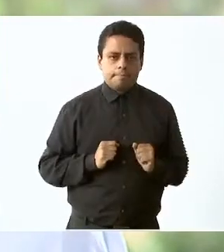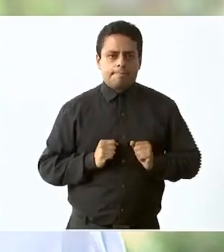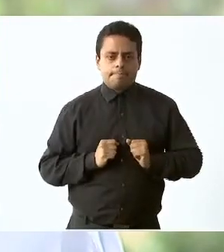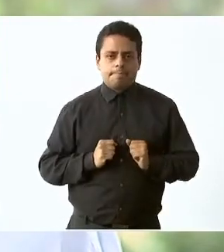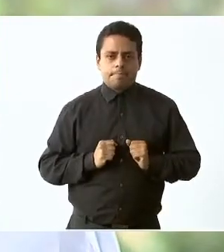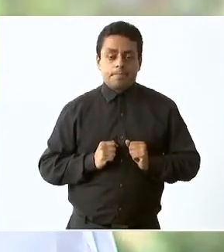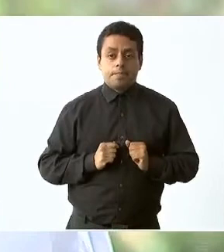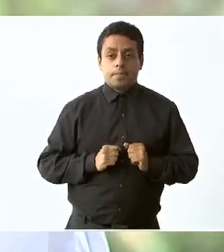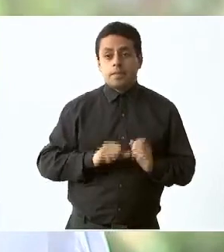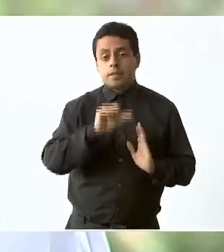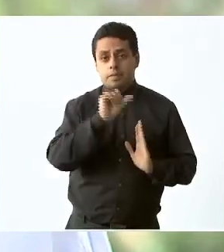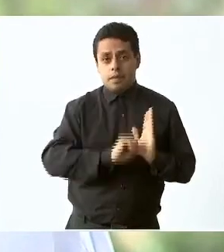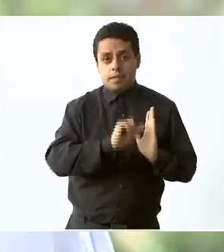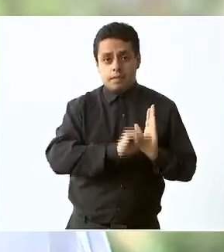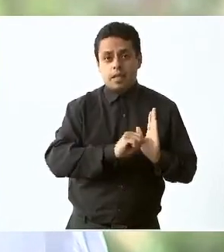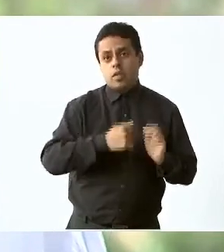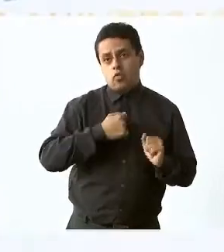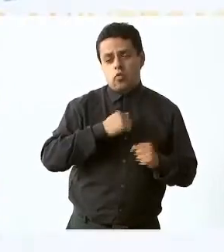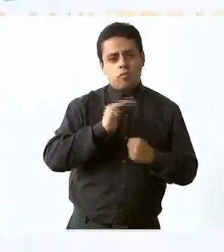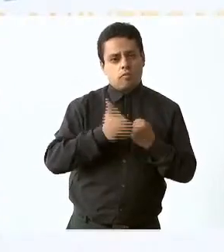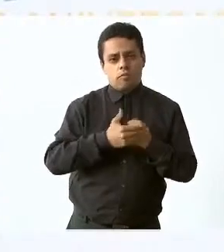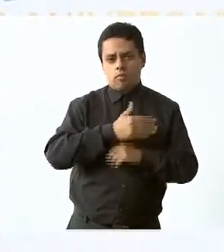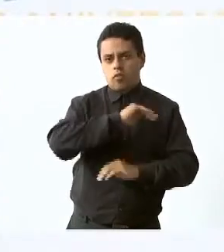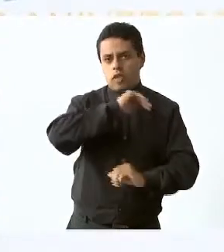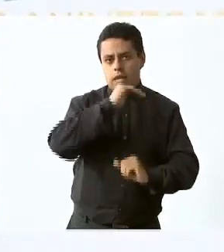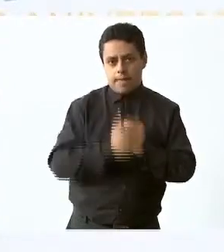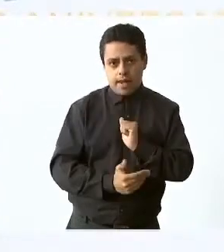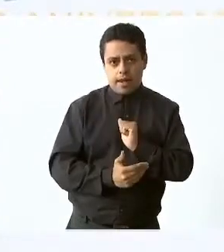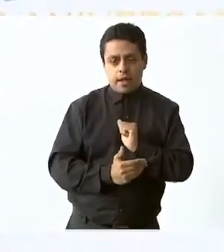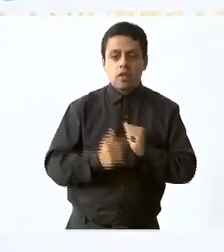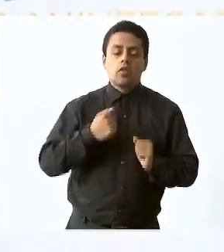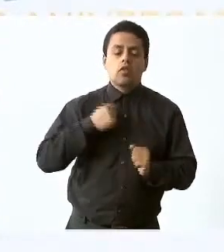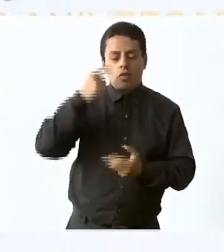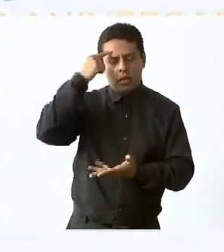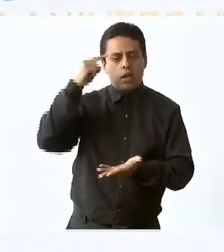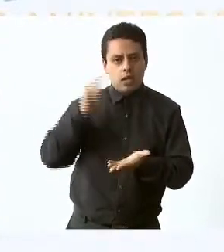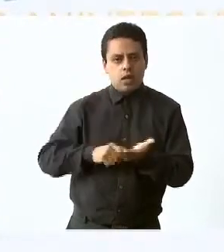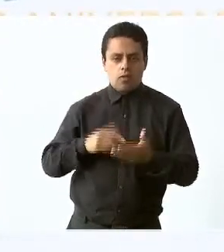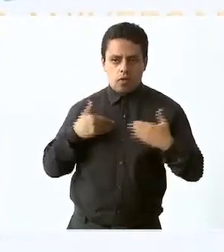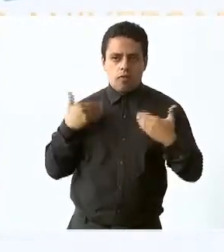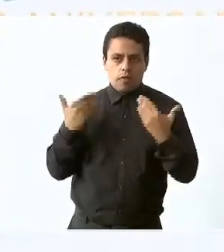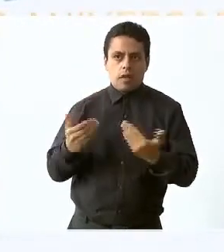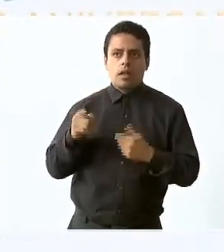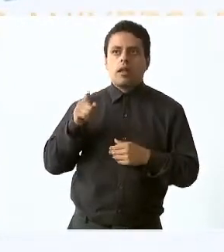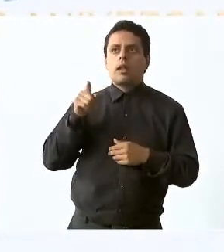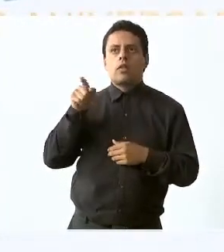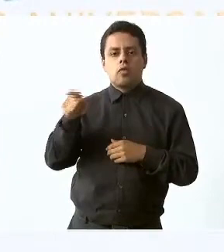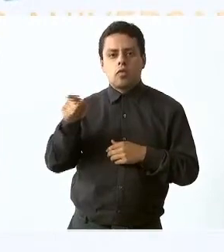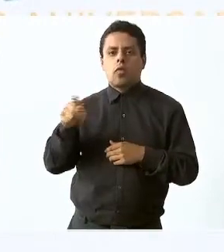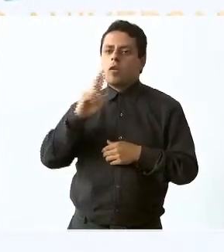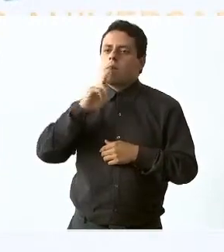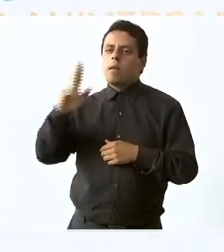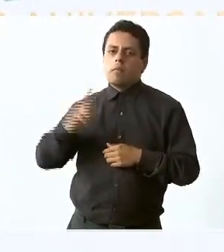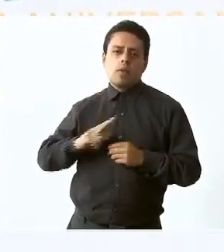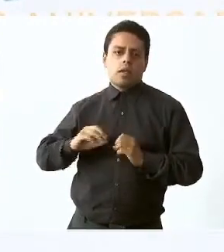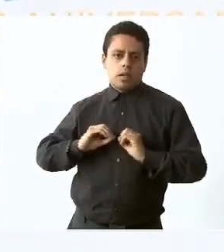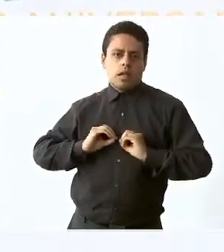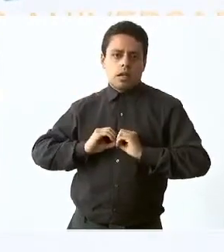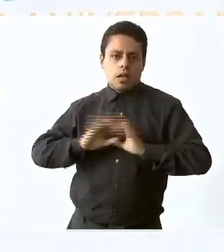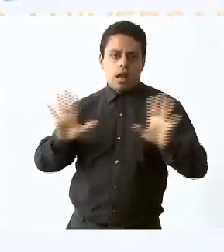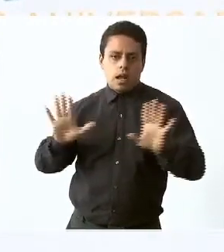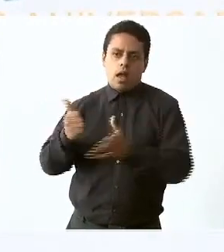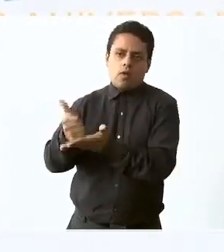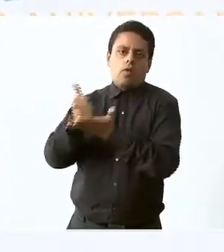restan a la presente administración, tengo la confianza que encontraré respuesta positiva de usted y de